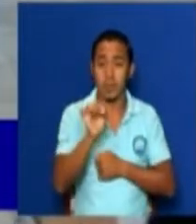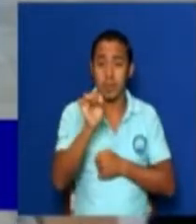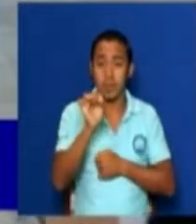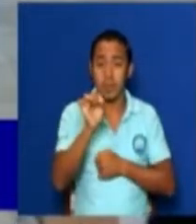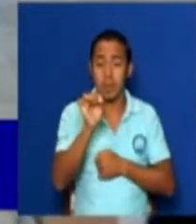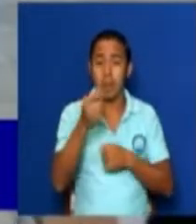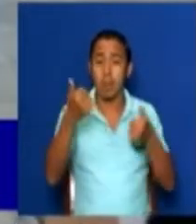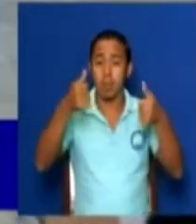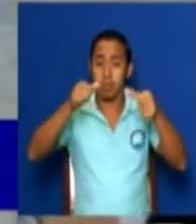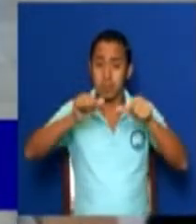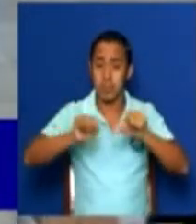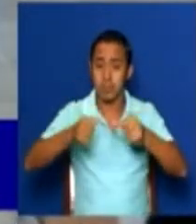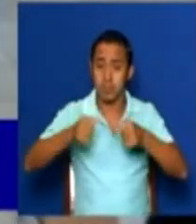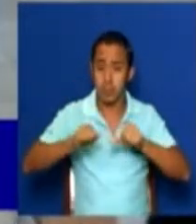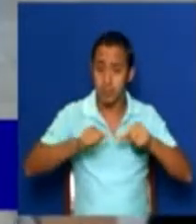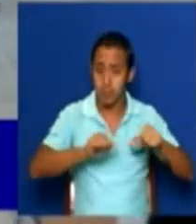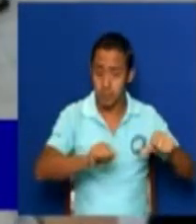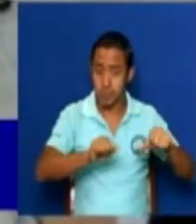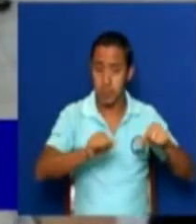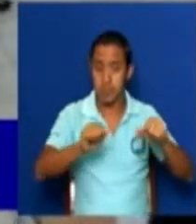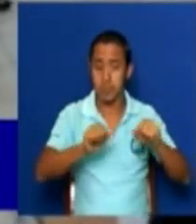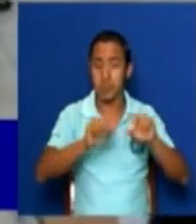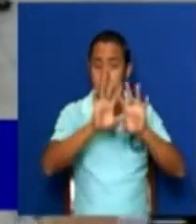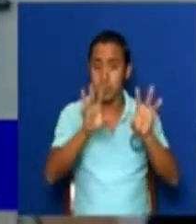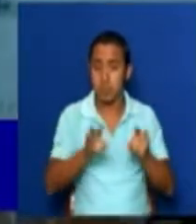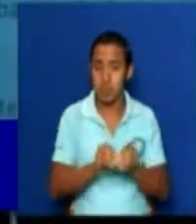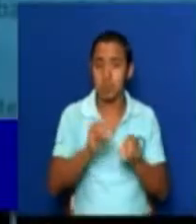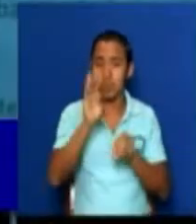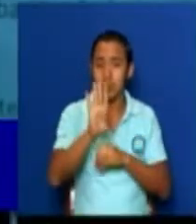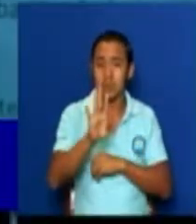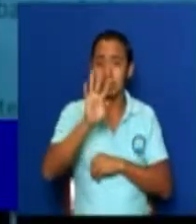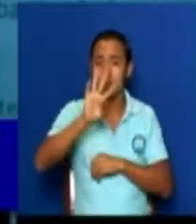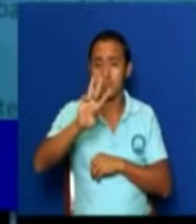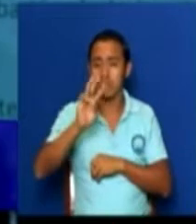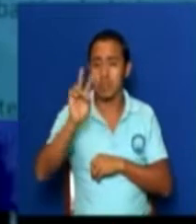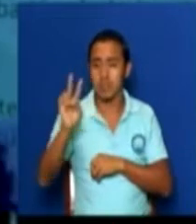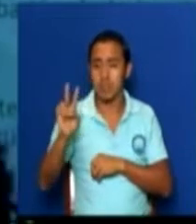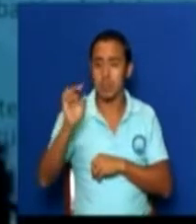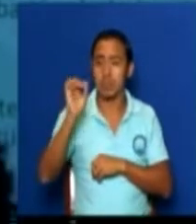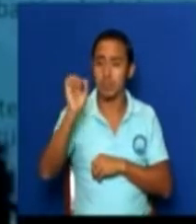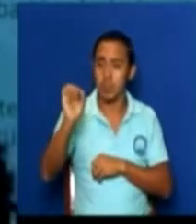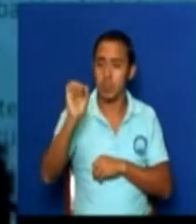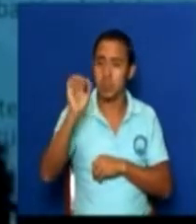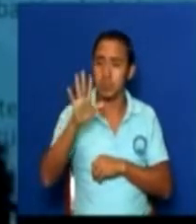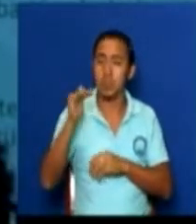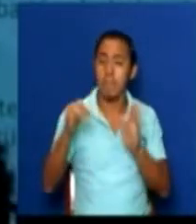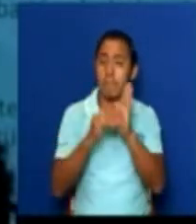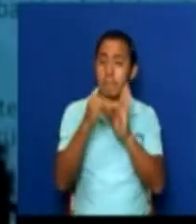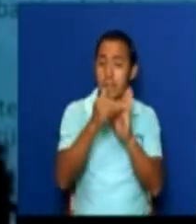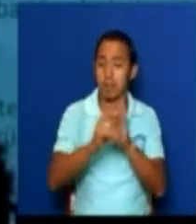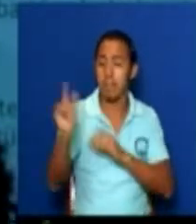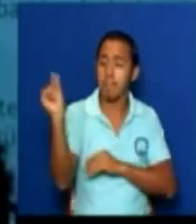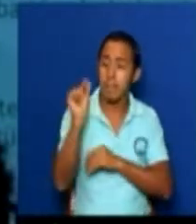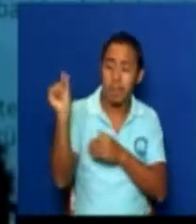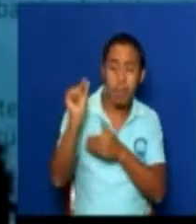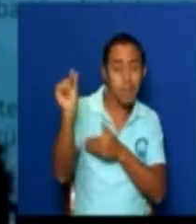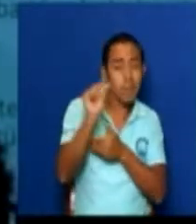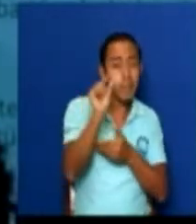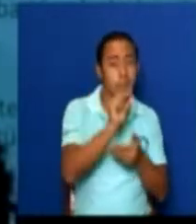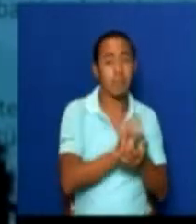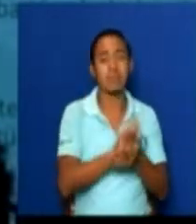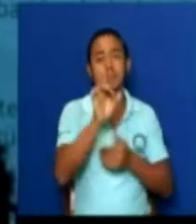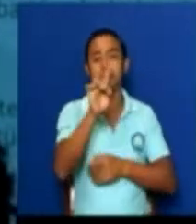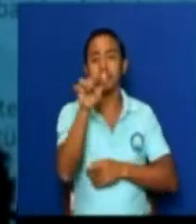son convenios que suman 432.5 millones de dólares en préstamos y